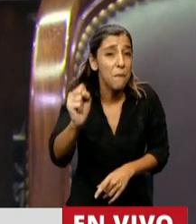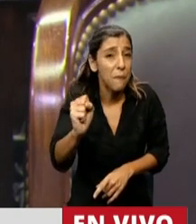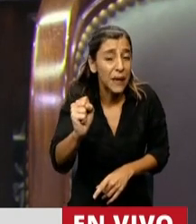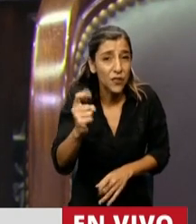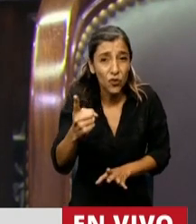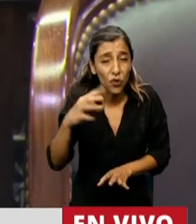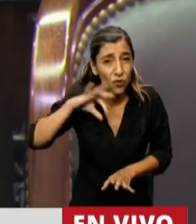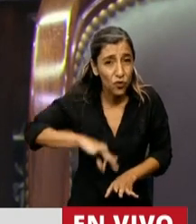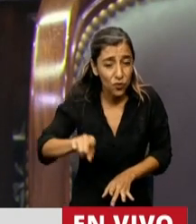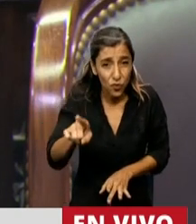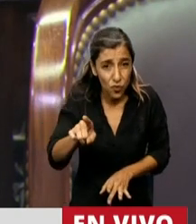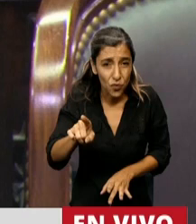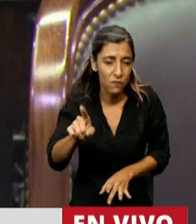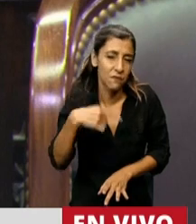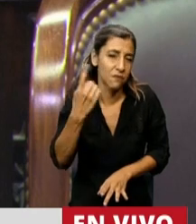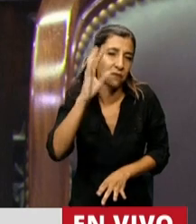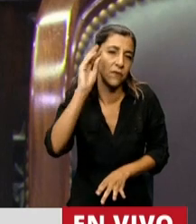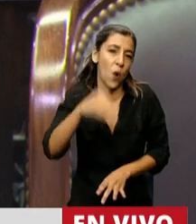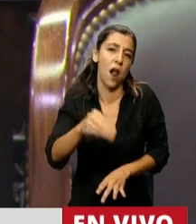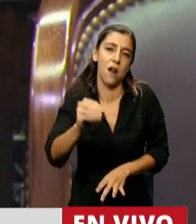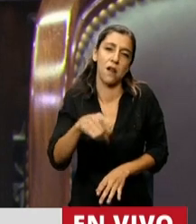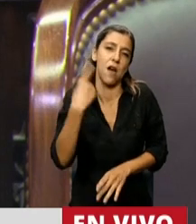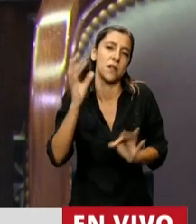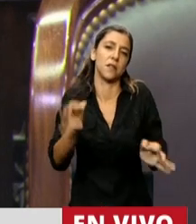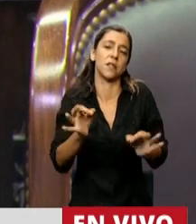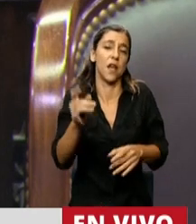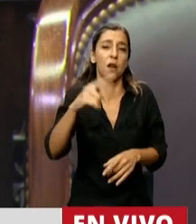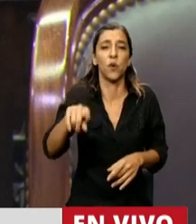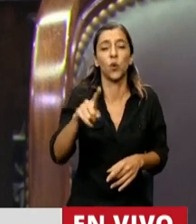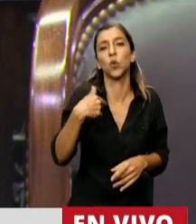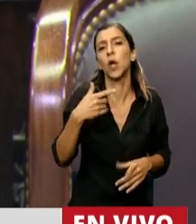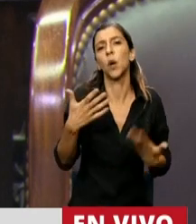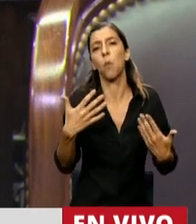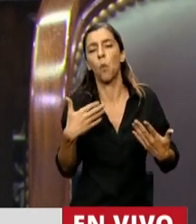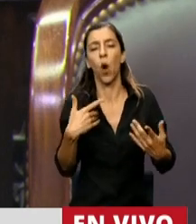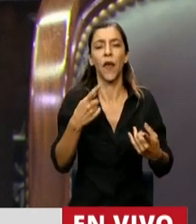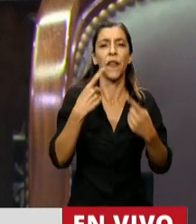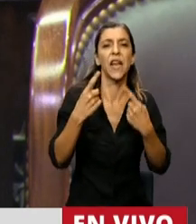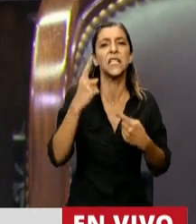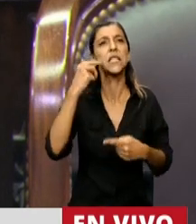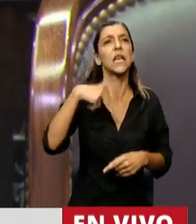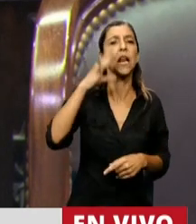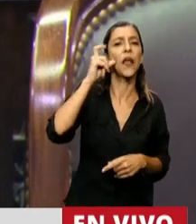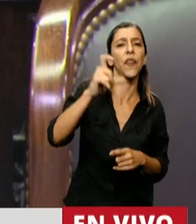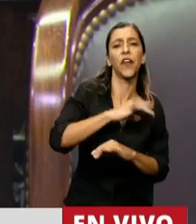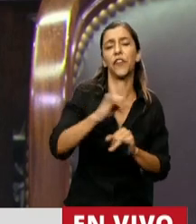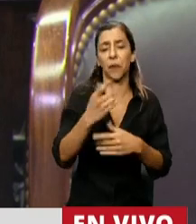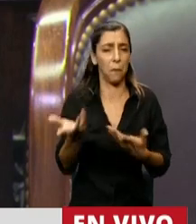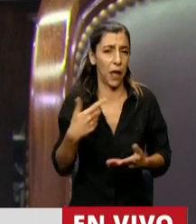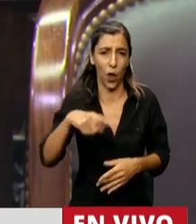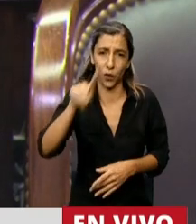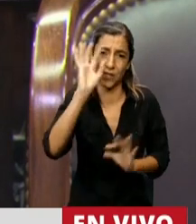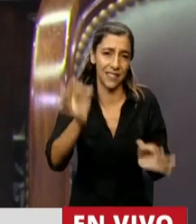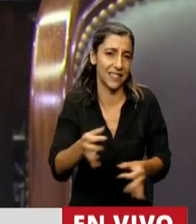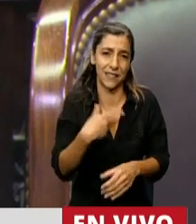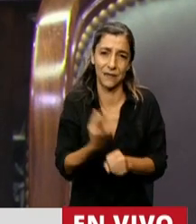que esto está algo más claro, más allá de cualquier estimación que puedan hacer desde la Defensoría o el INDEC. Yo digo, si esto